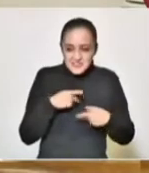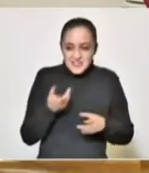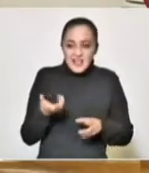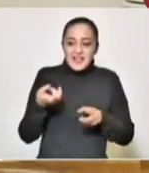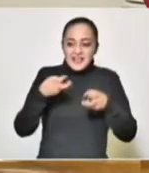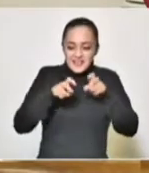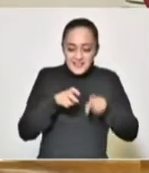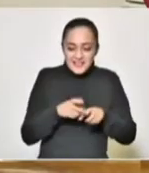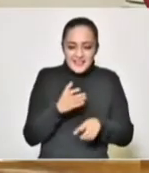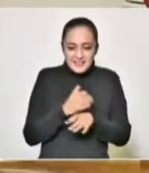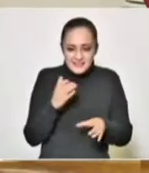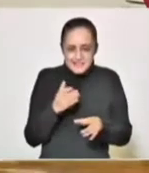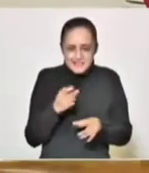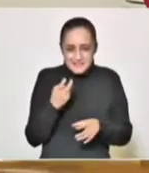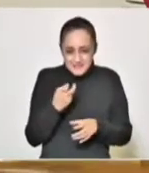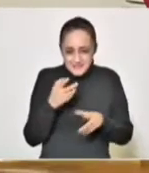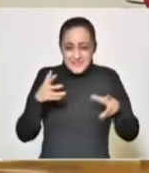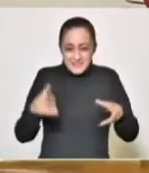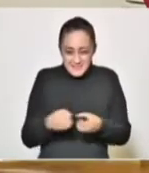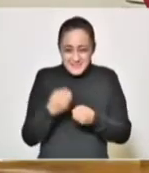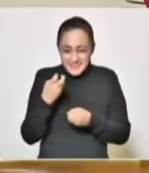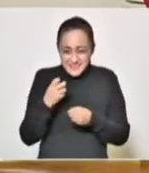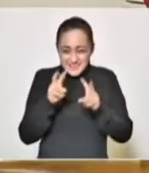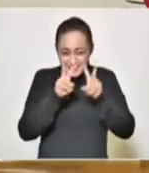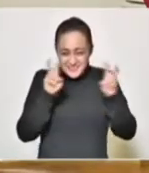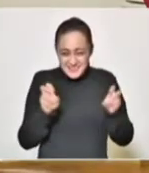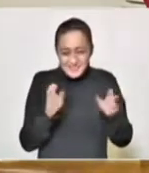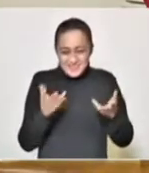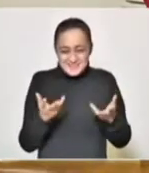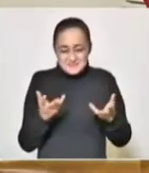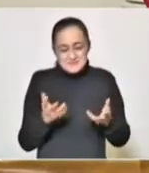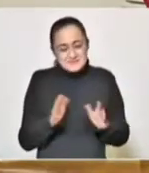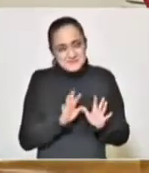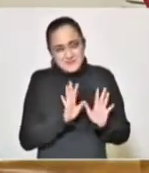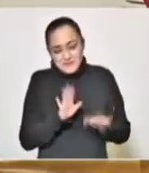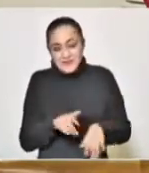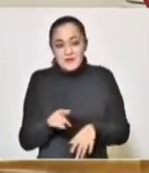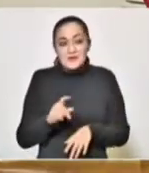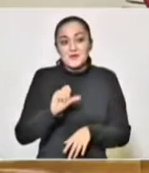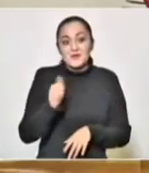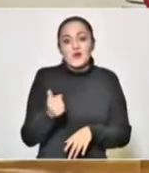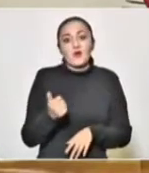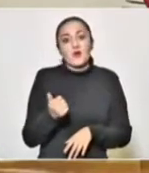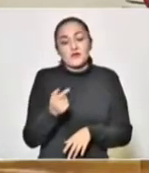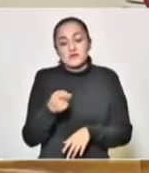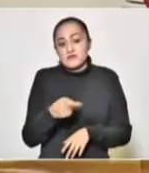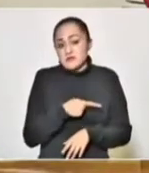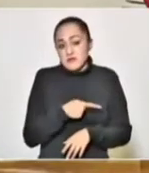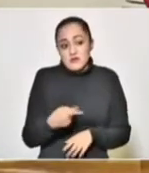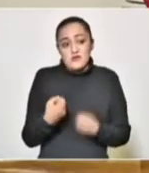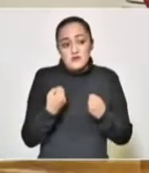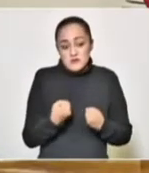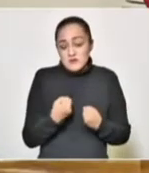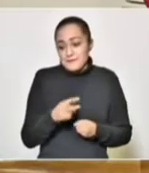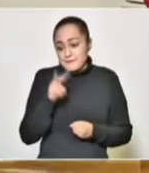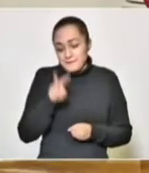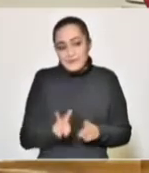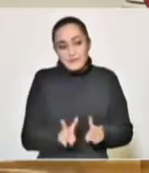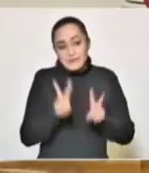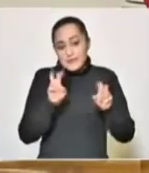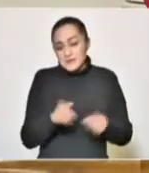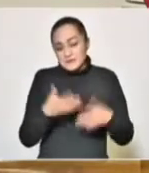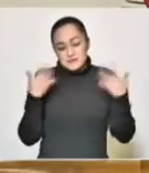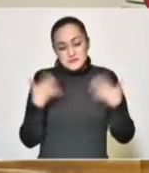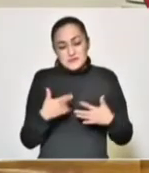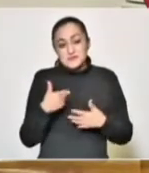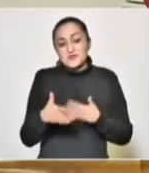pero si eres un rescate y lo otro pues claro la pobreza la pobreza y